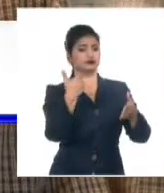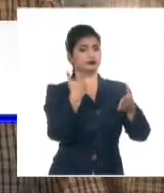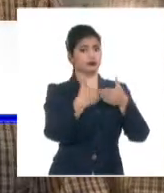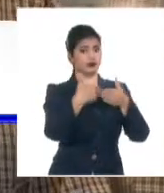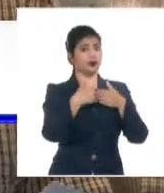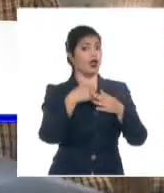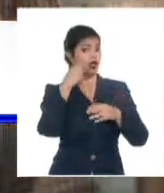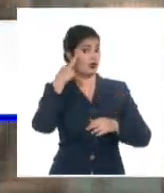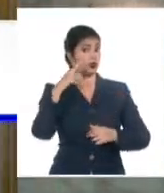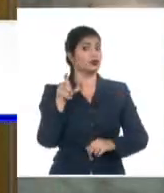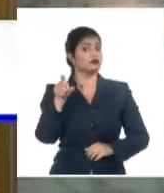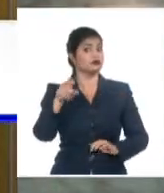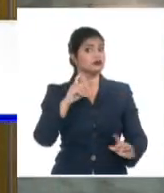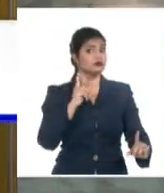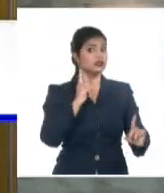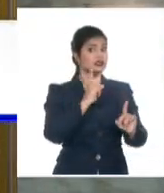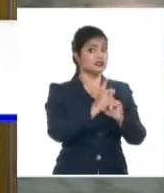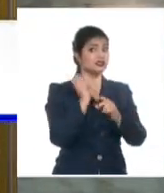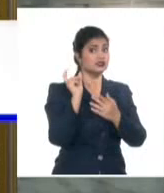seminario que se dio,